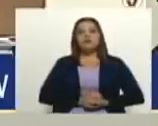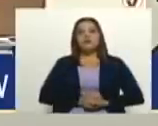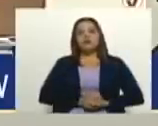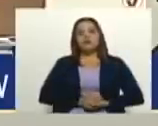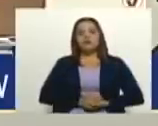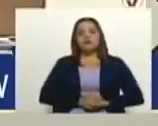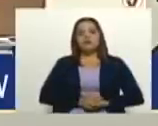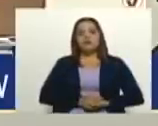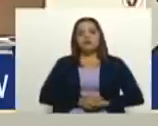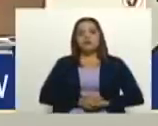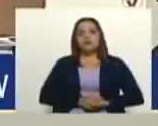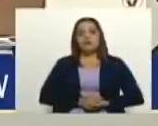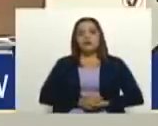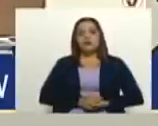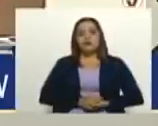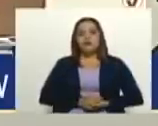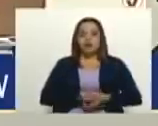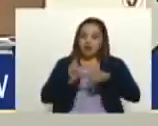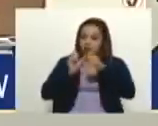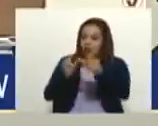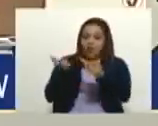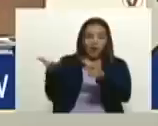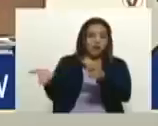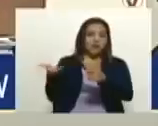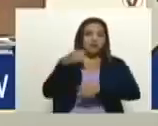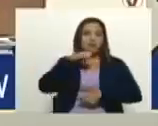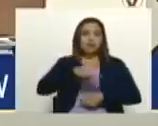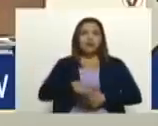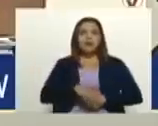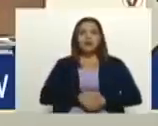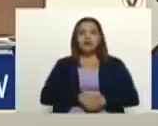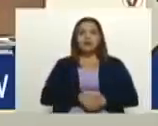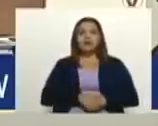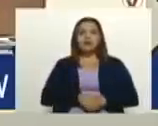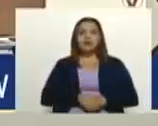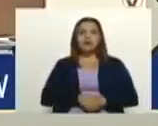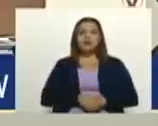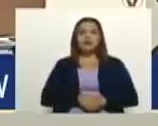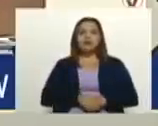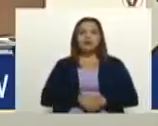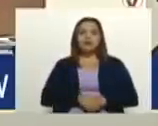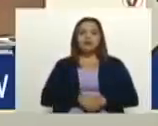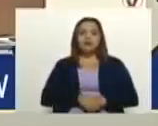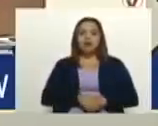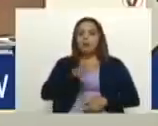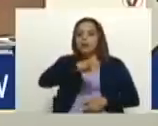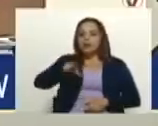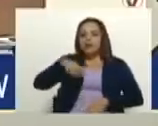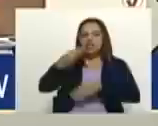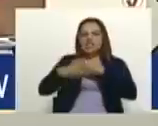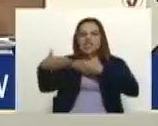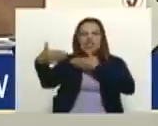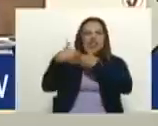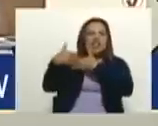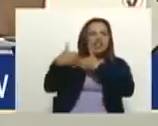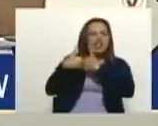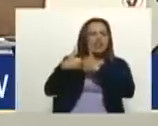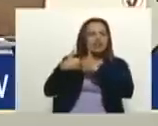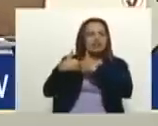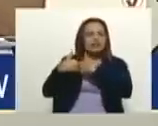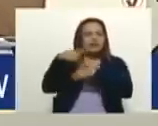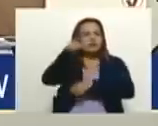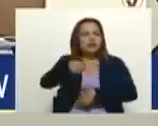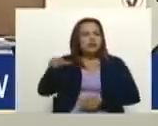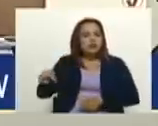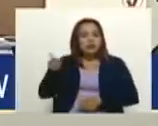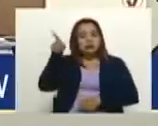Y bueno, quedarán allí para la historia las acusaciones de quienes